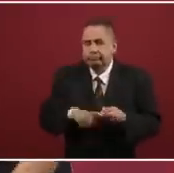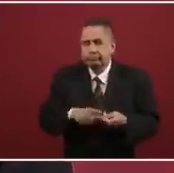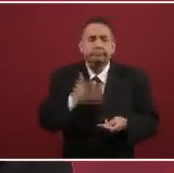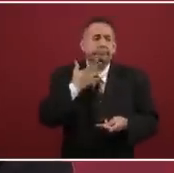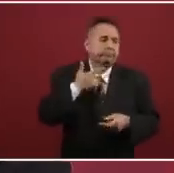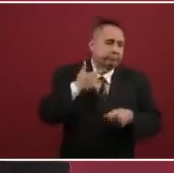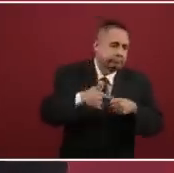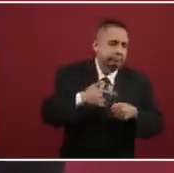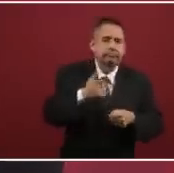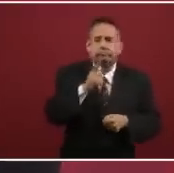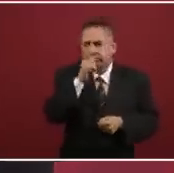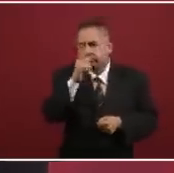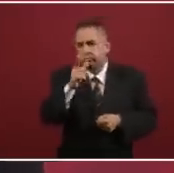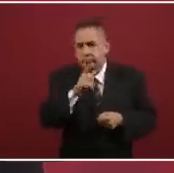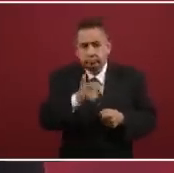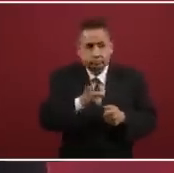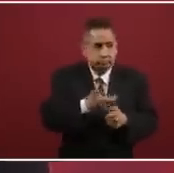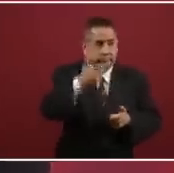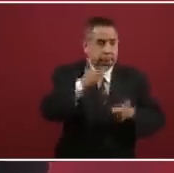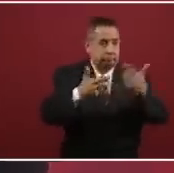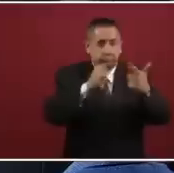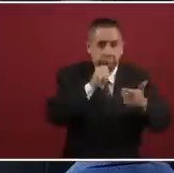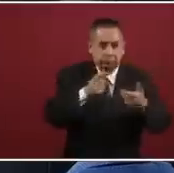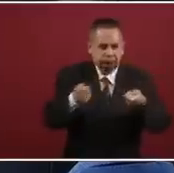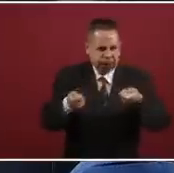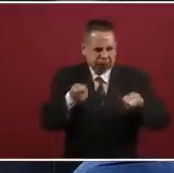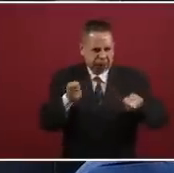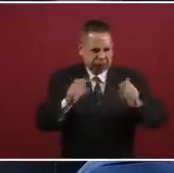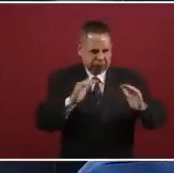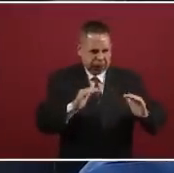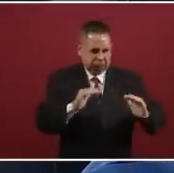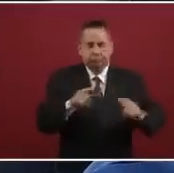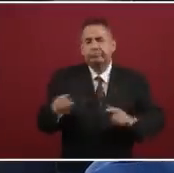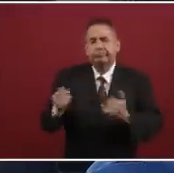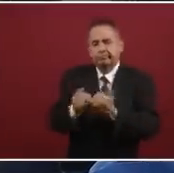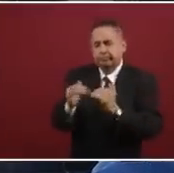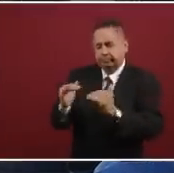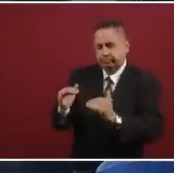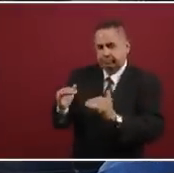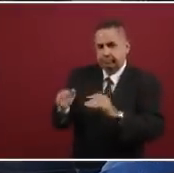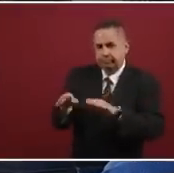términos reales, hay control.